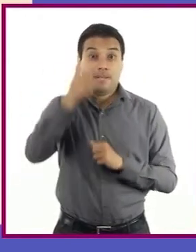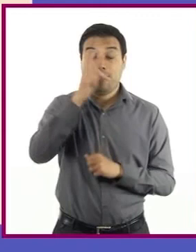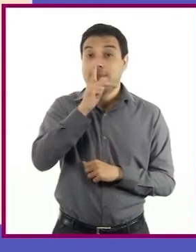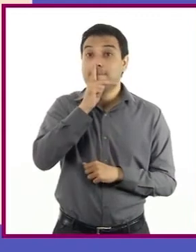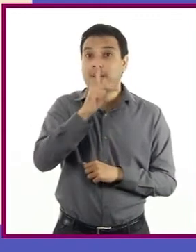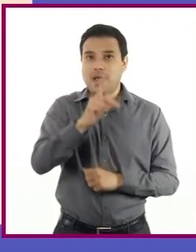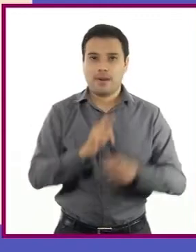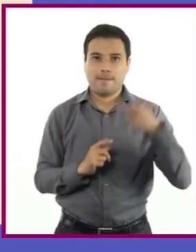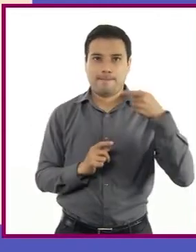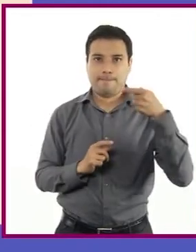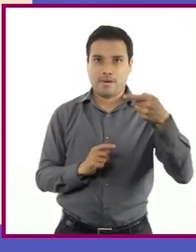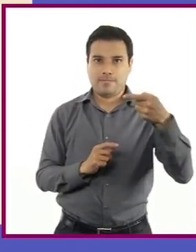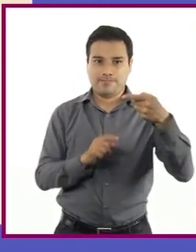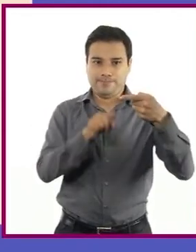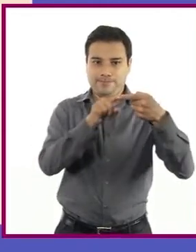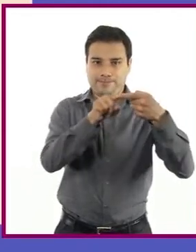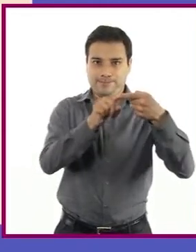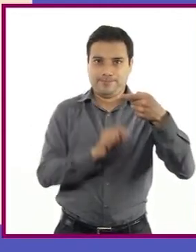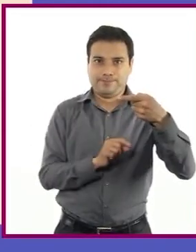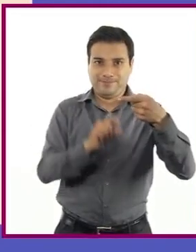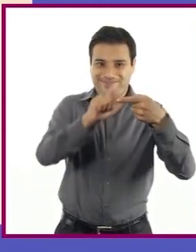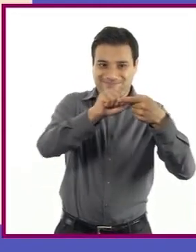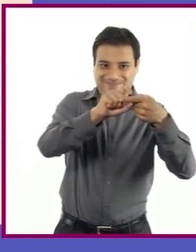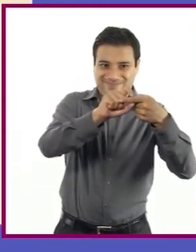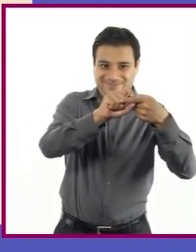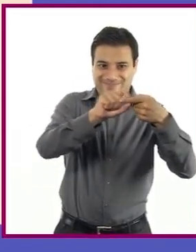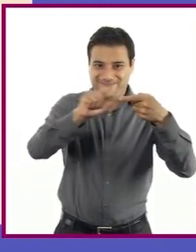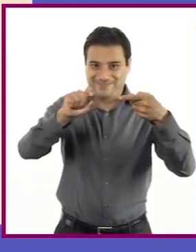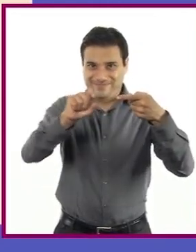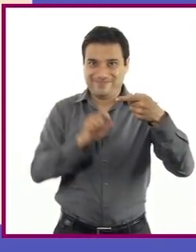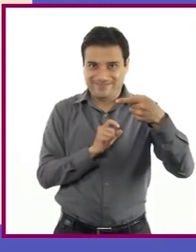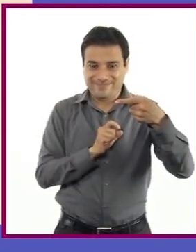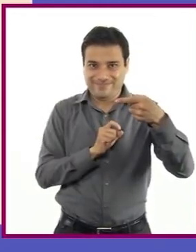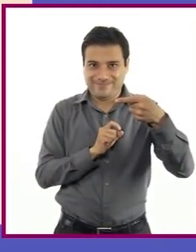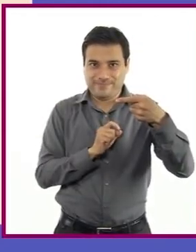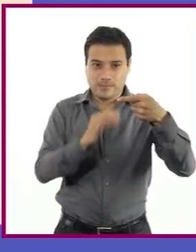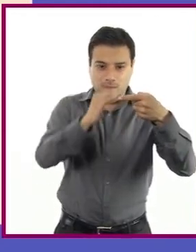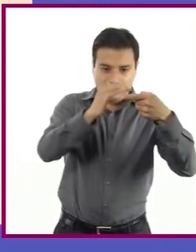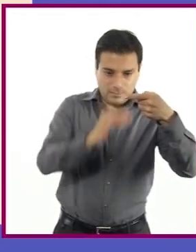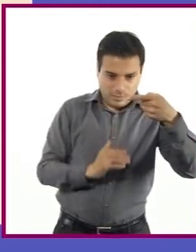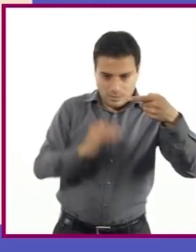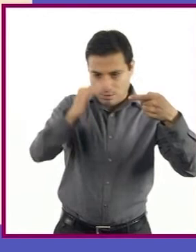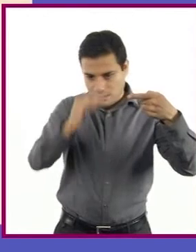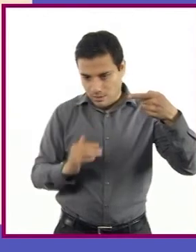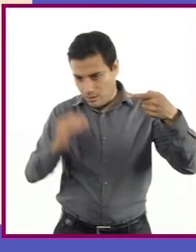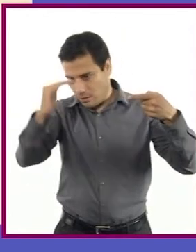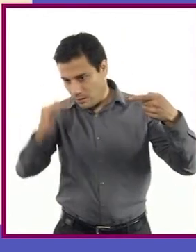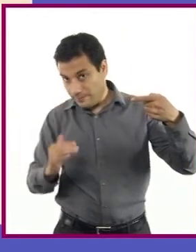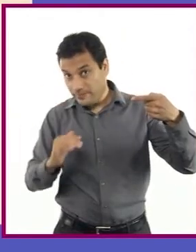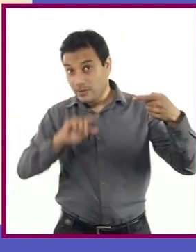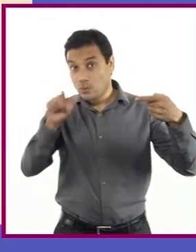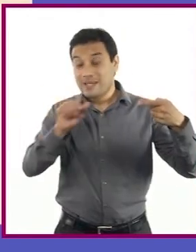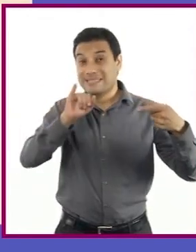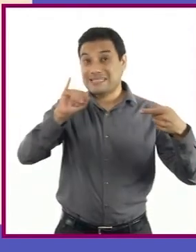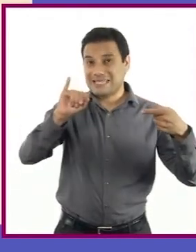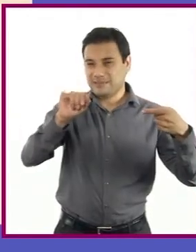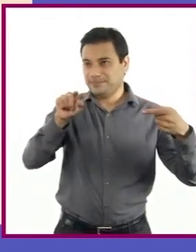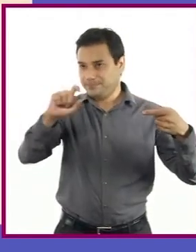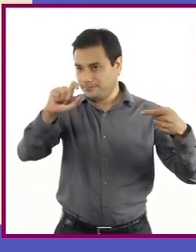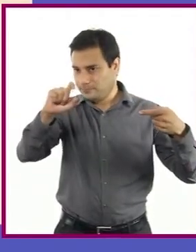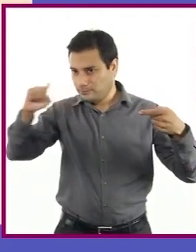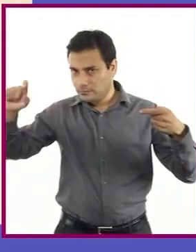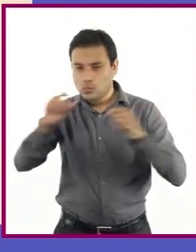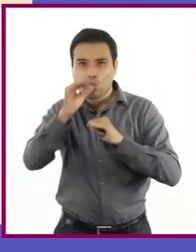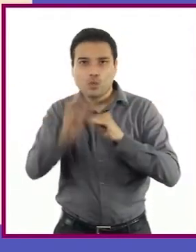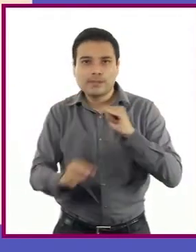palabra que encontraremos en las páginas abiertas y la de la página izquierda a la última.